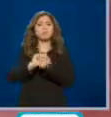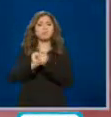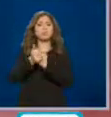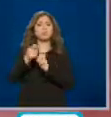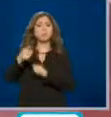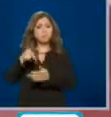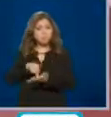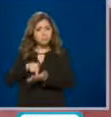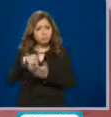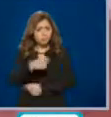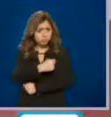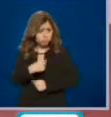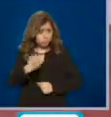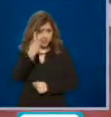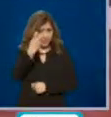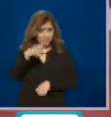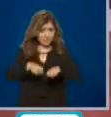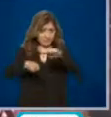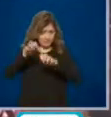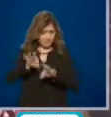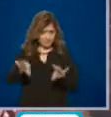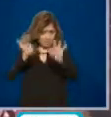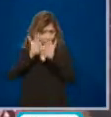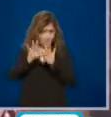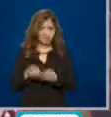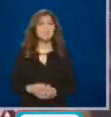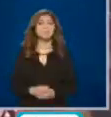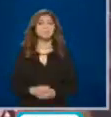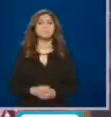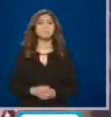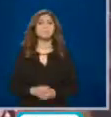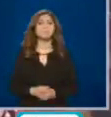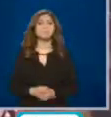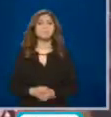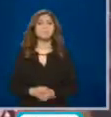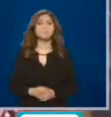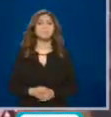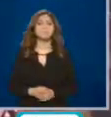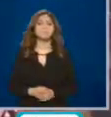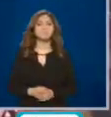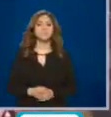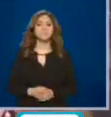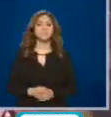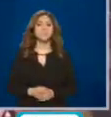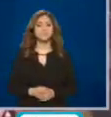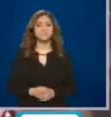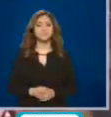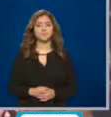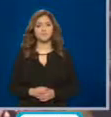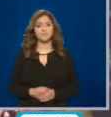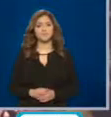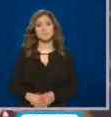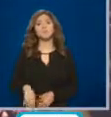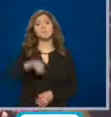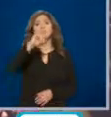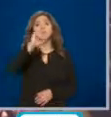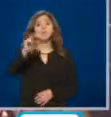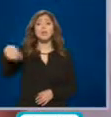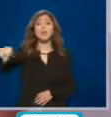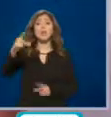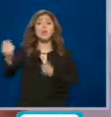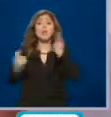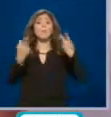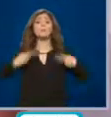que empiezas a subir de peso. ¿Tiene que ver la edad también? Sí, la gente suele considerar muy poquito el hecho de que con la edad vamos